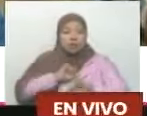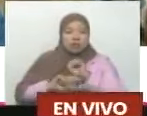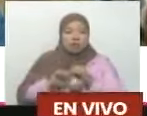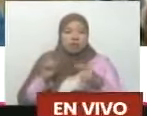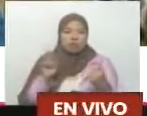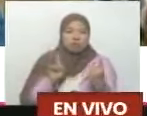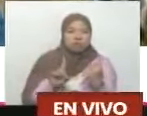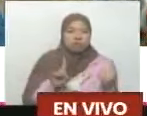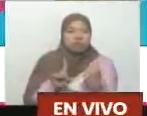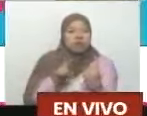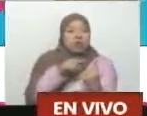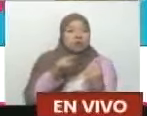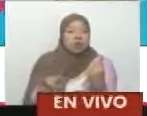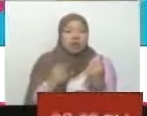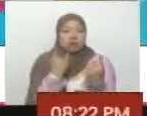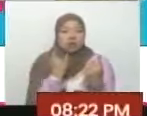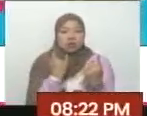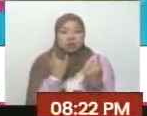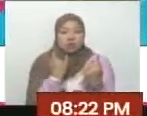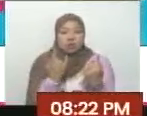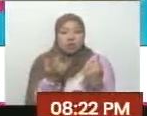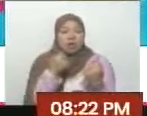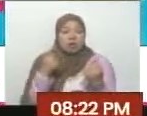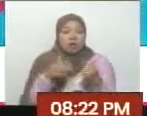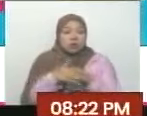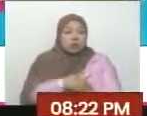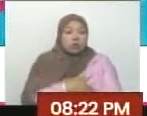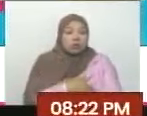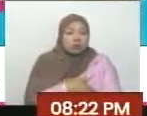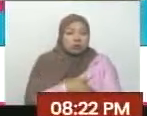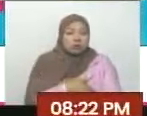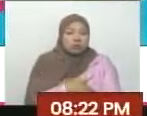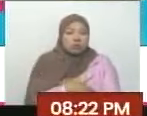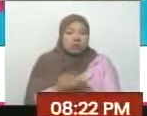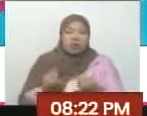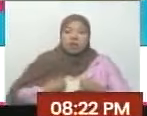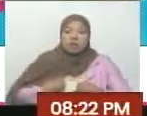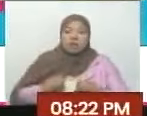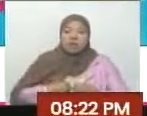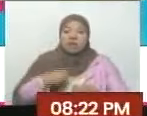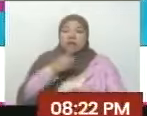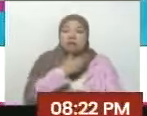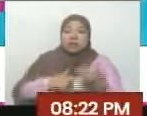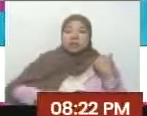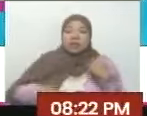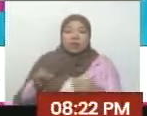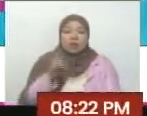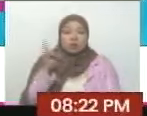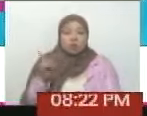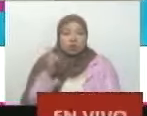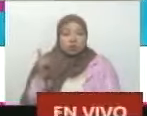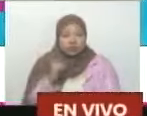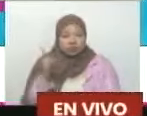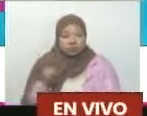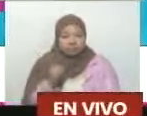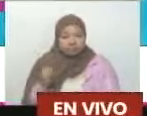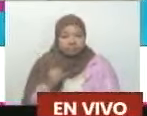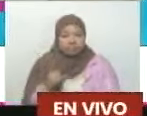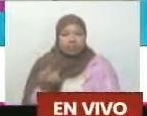traidor huyó como un cobarde. Fue capturado.